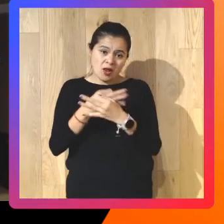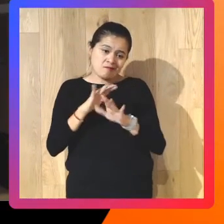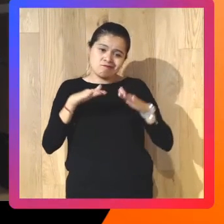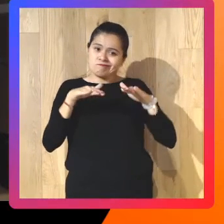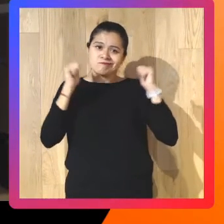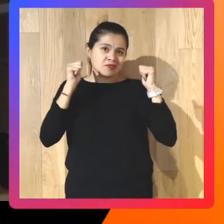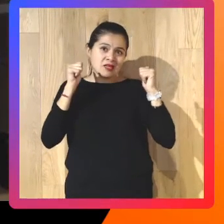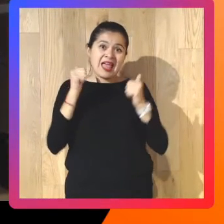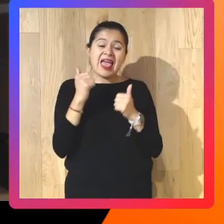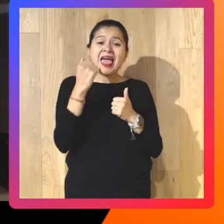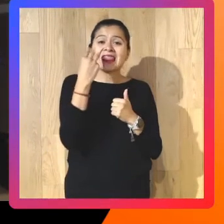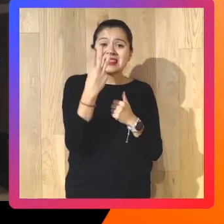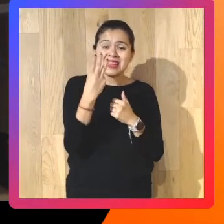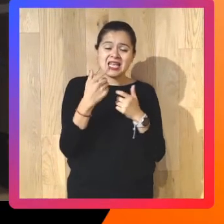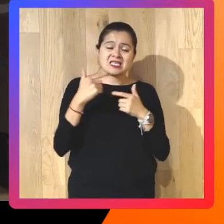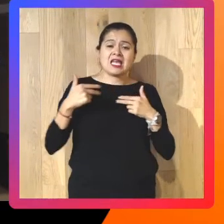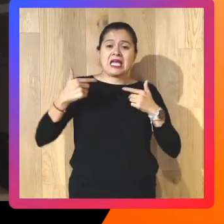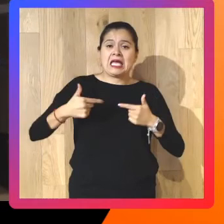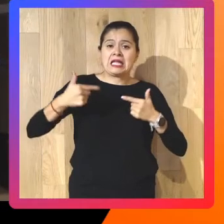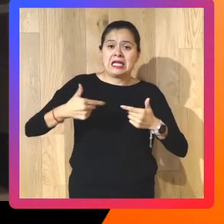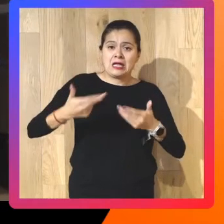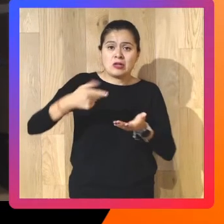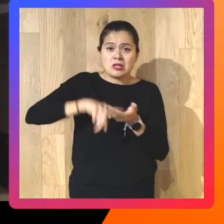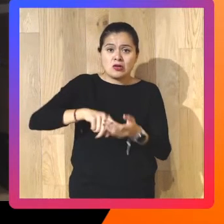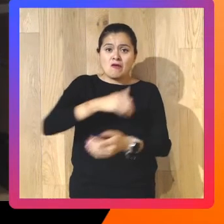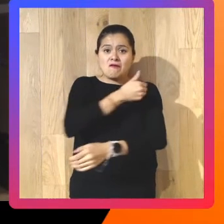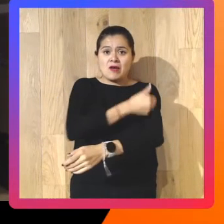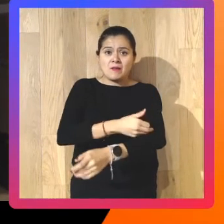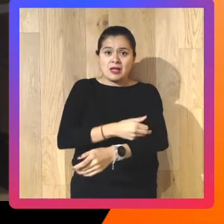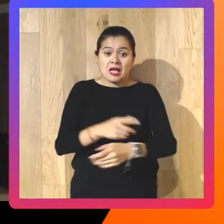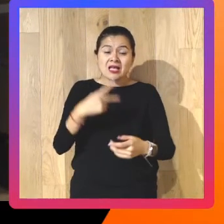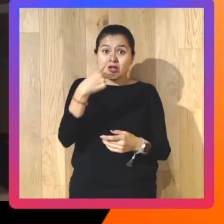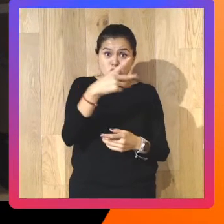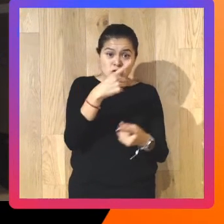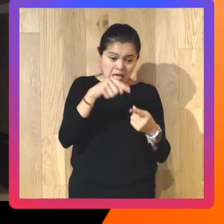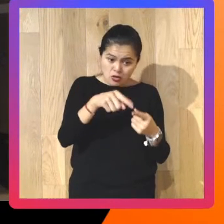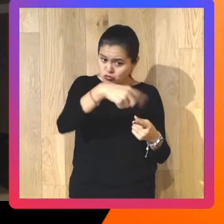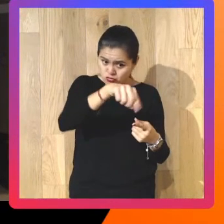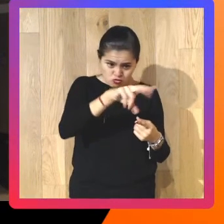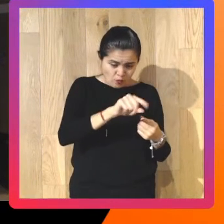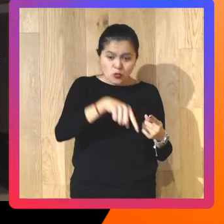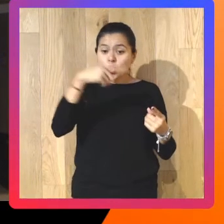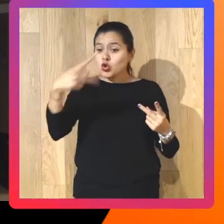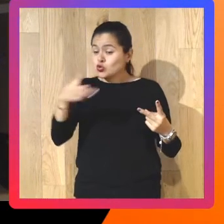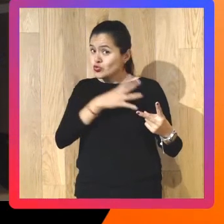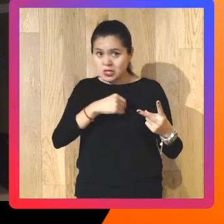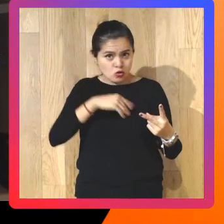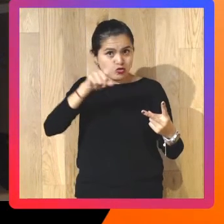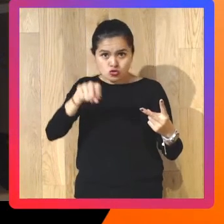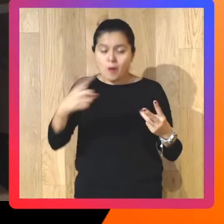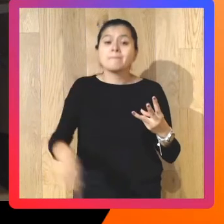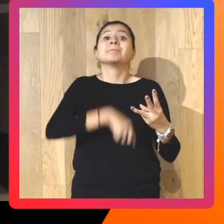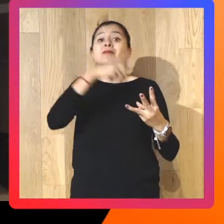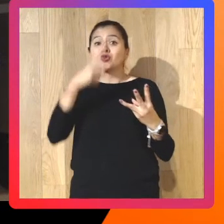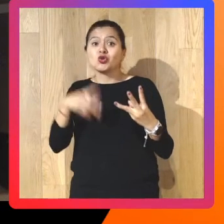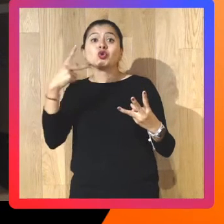llevar 3 generaciones salir de la pobreza educativa. Quiere decir que ni ellos ni sus hijos van a tener educación formal, van a ser sus nietos. Y